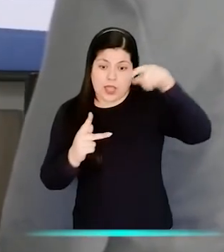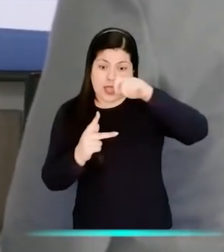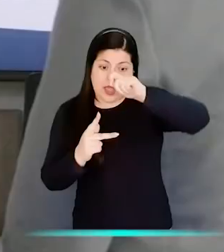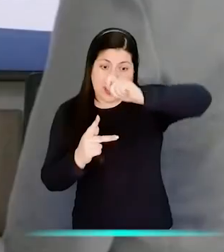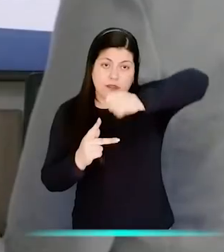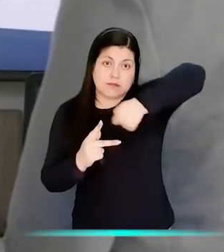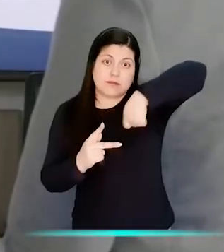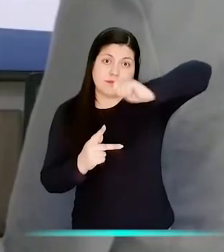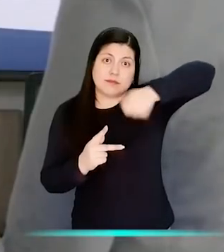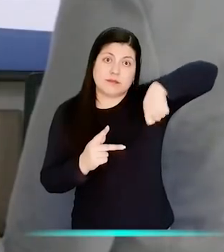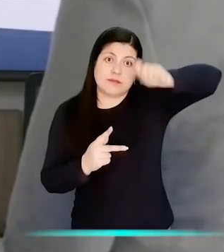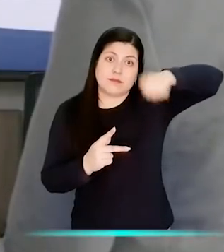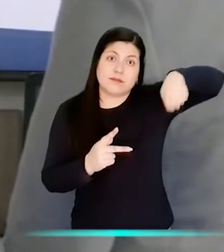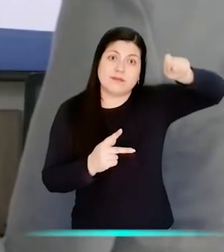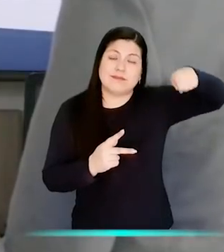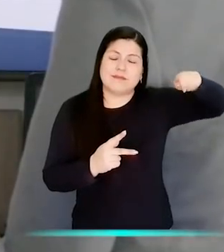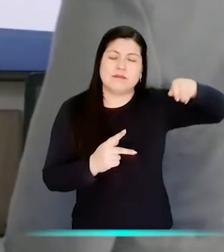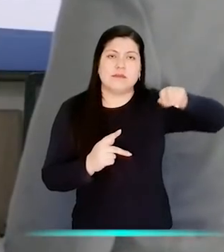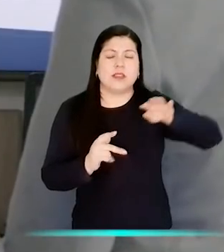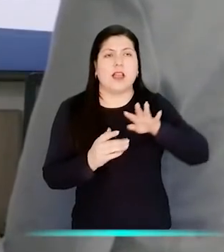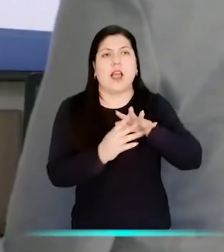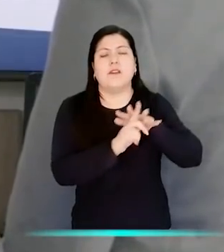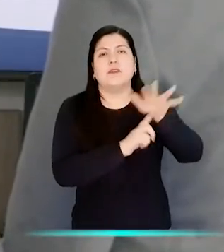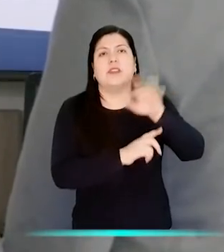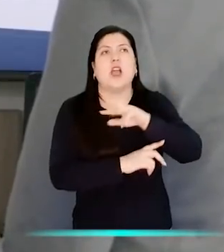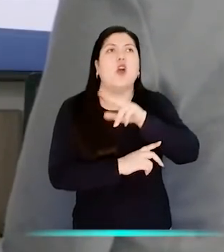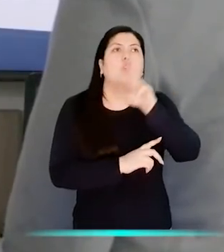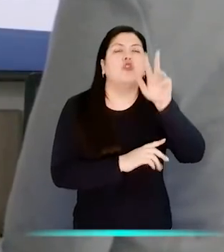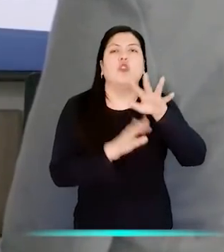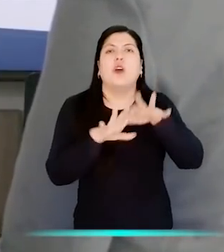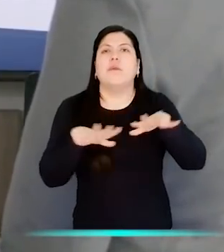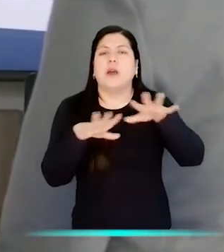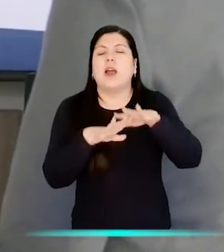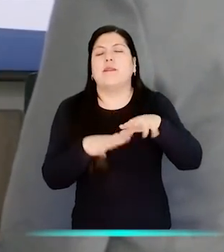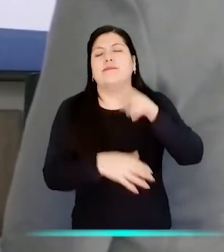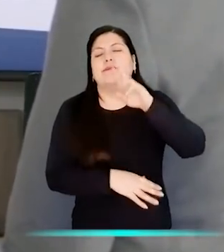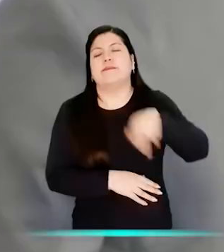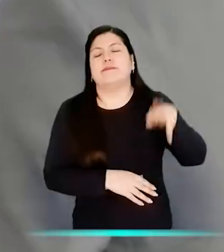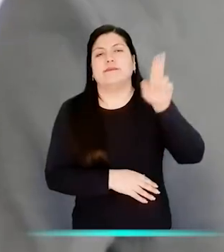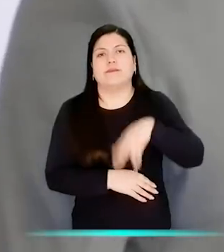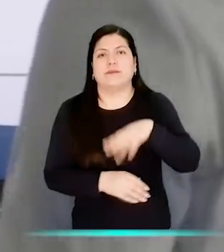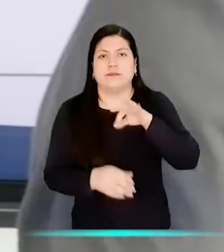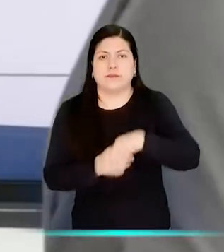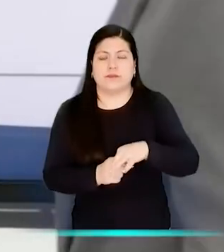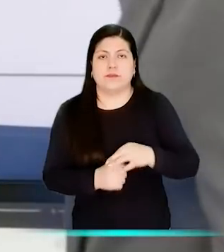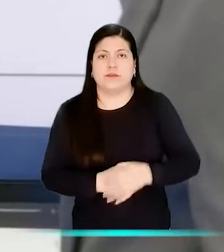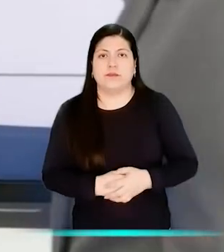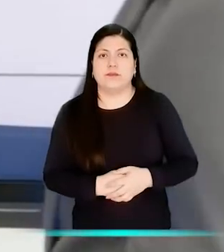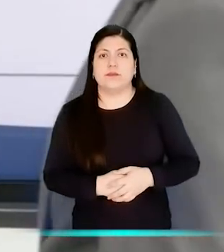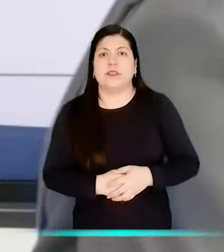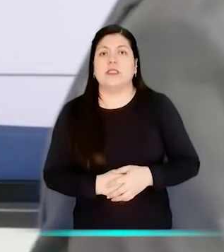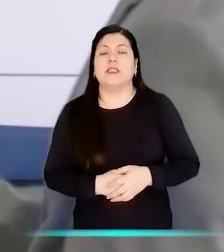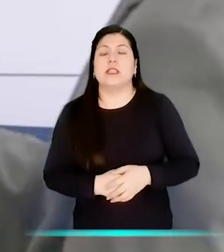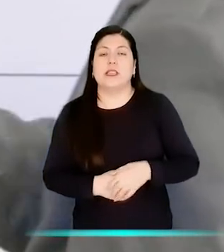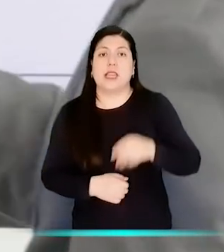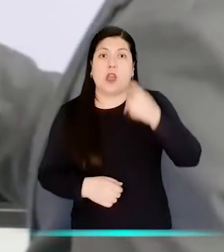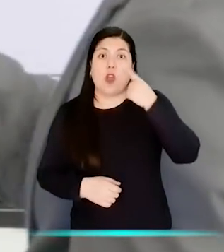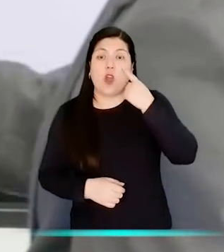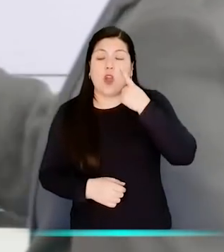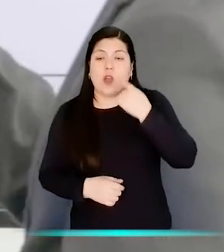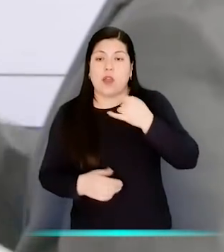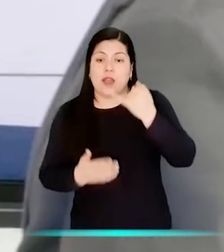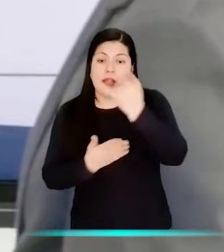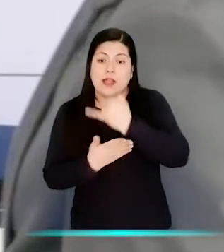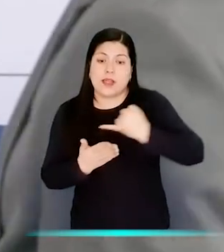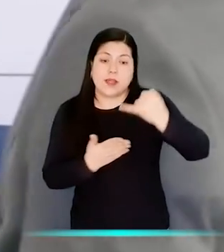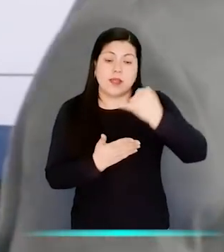en blanco, pero la traza invade varias casillas, por lo tanto se anula el voto. La intención no se mide en la lectura, sino por dónde pasa